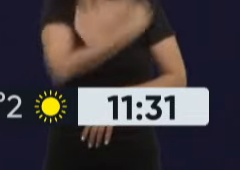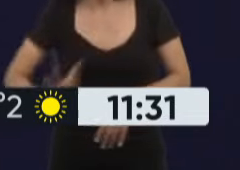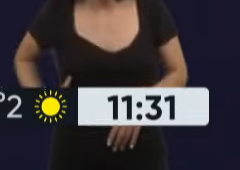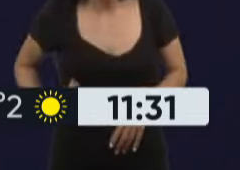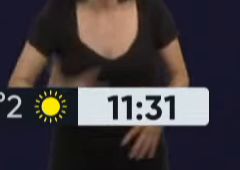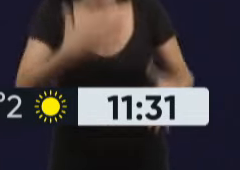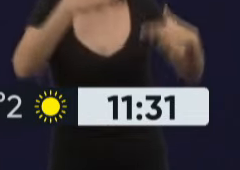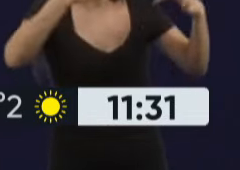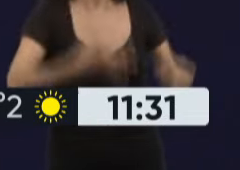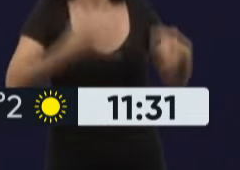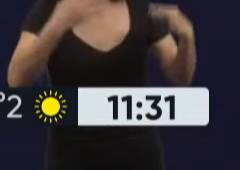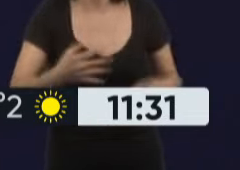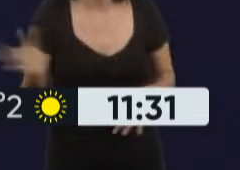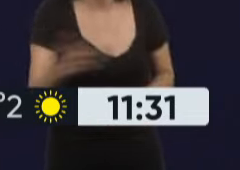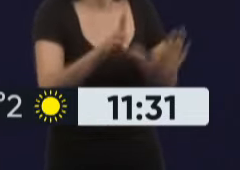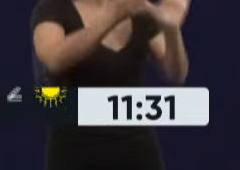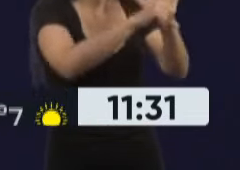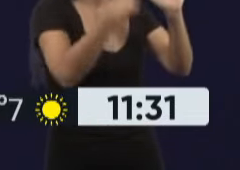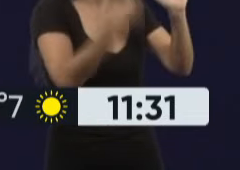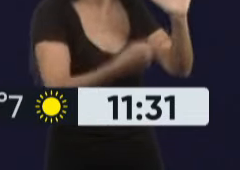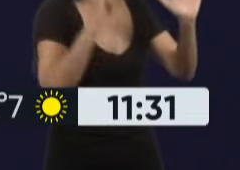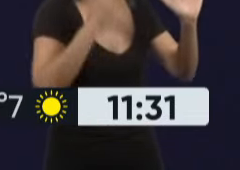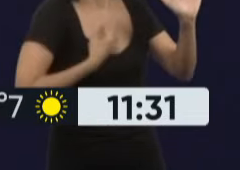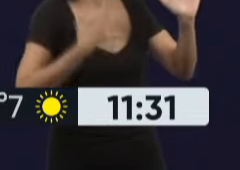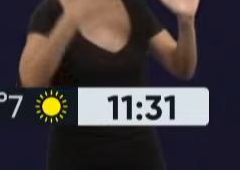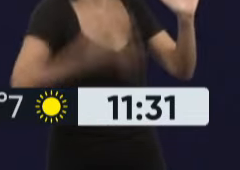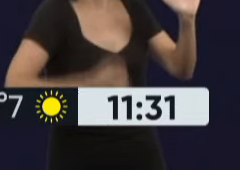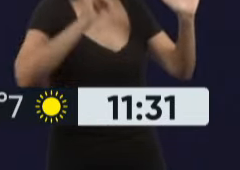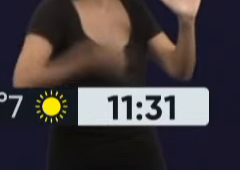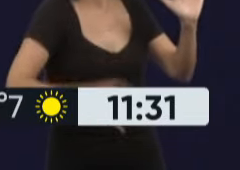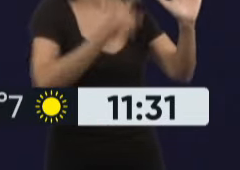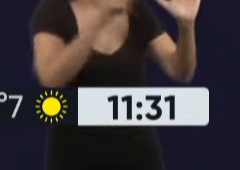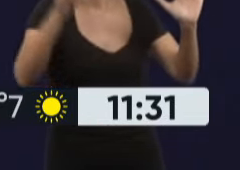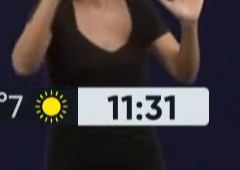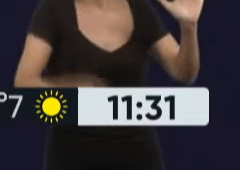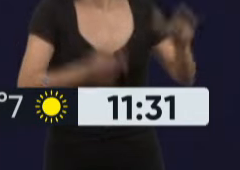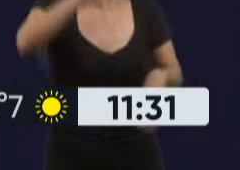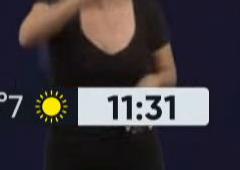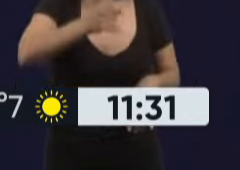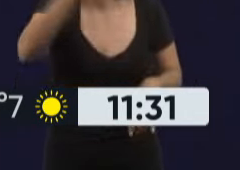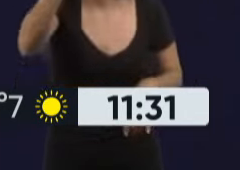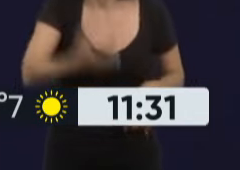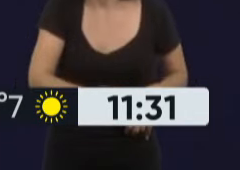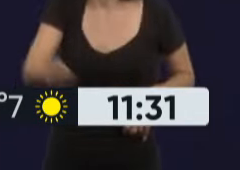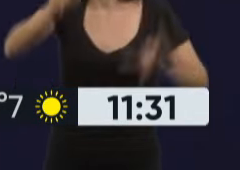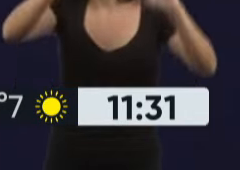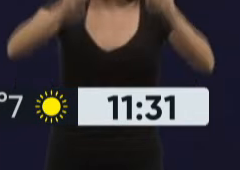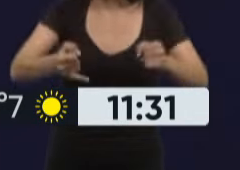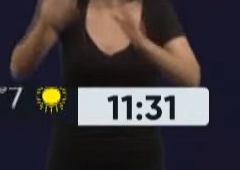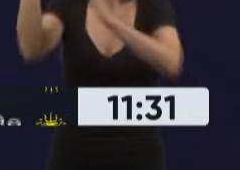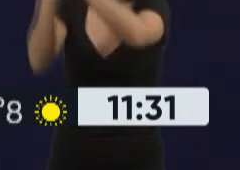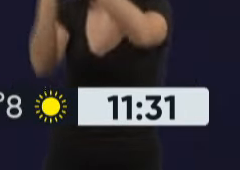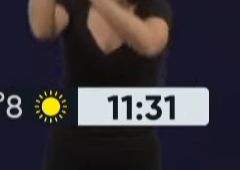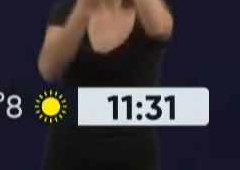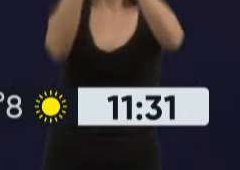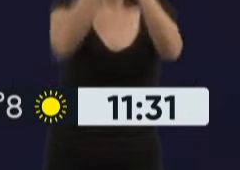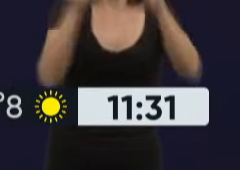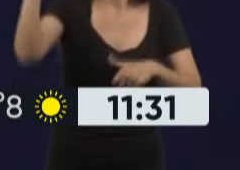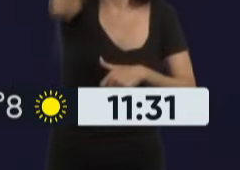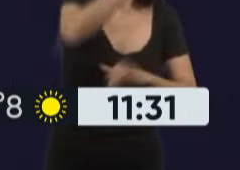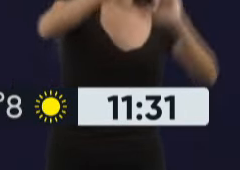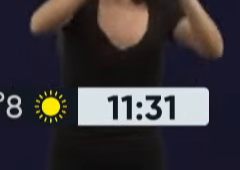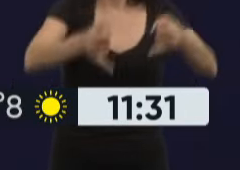cumple con todo lo que le marca la ley sí es cierto que se han recortado partidas que eran de estricto